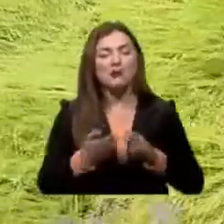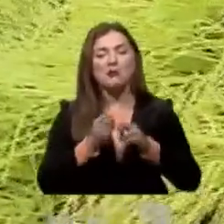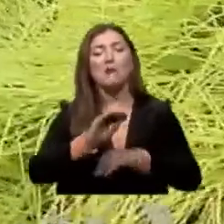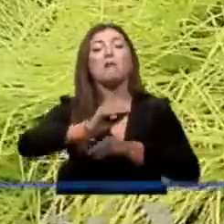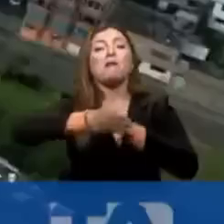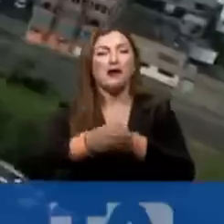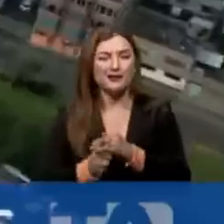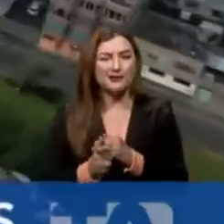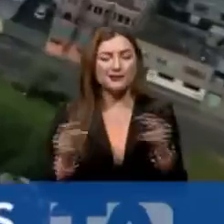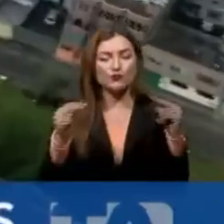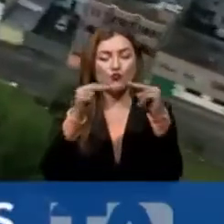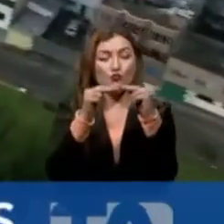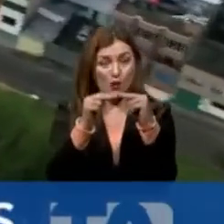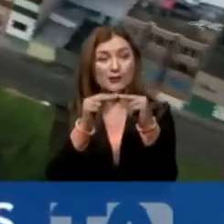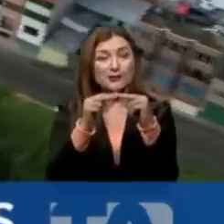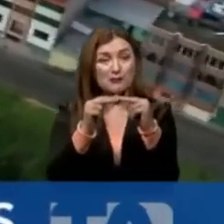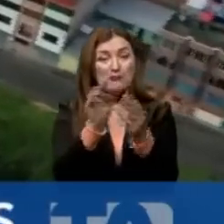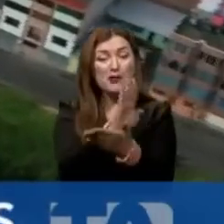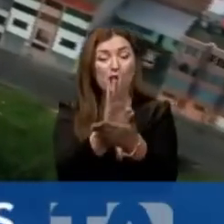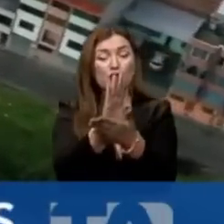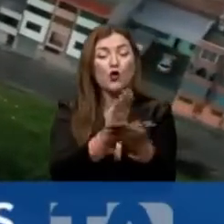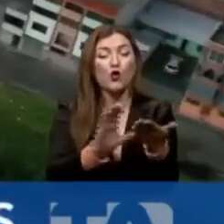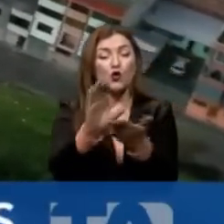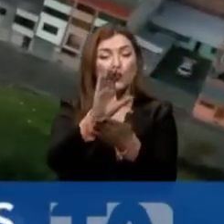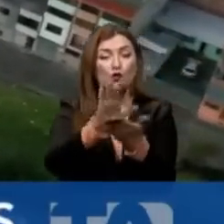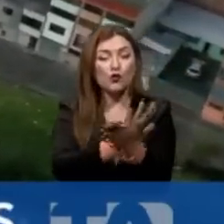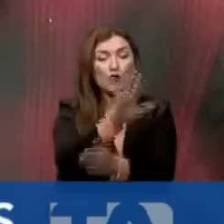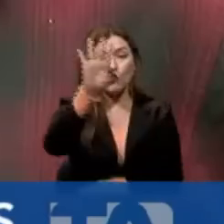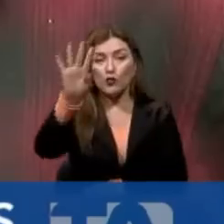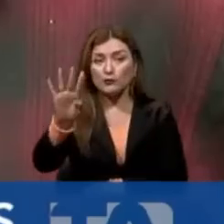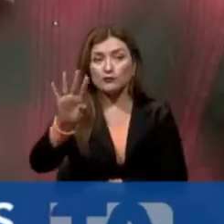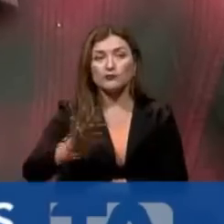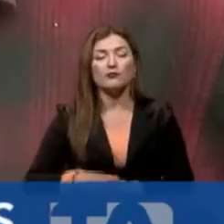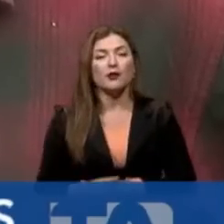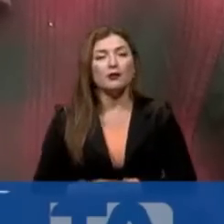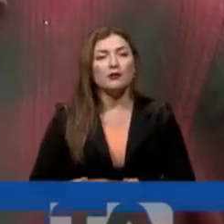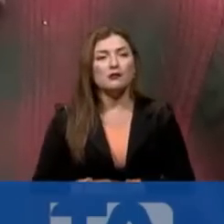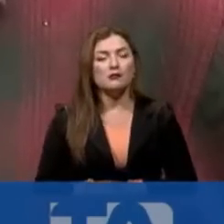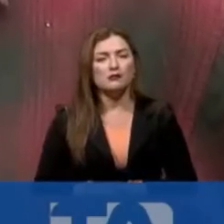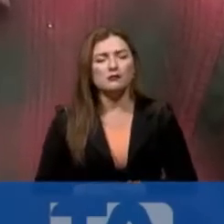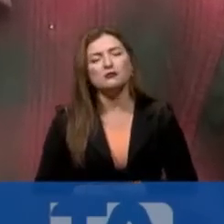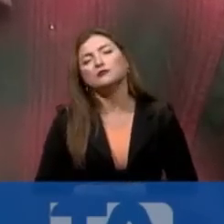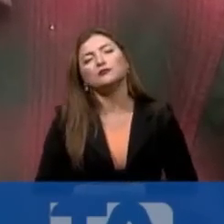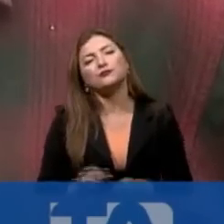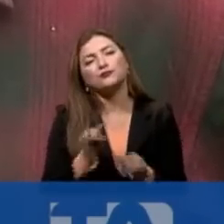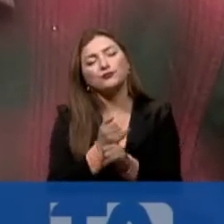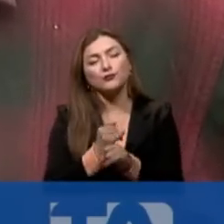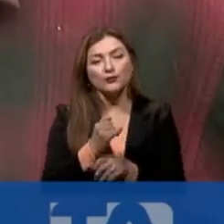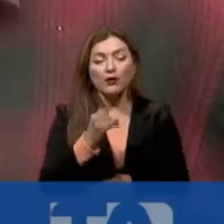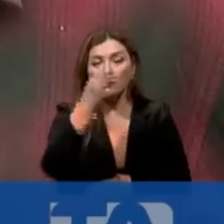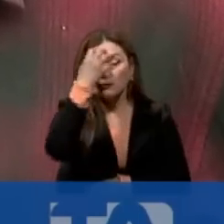puente peatonal que conecta al menos a 4 colegios y escuelas de la zona. Bueno, las instituciones educativas del